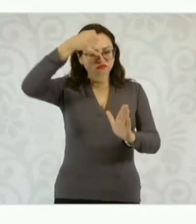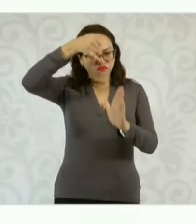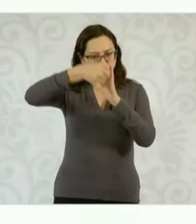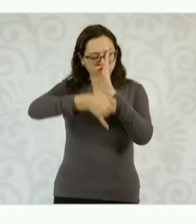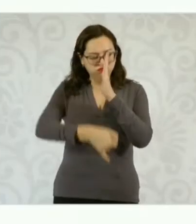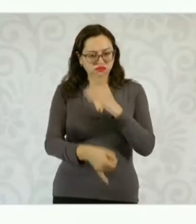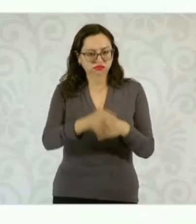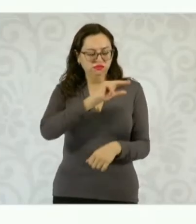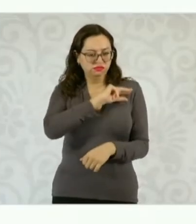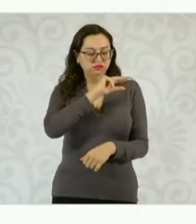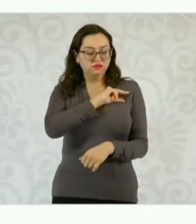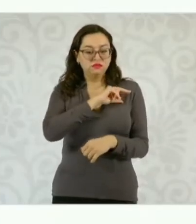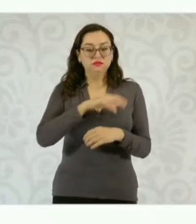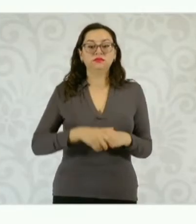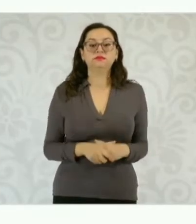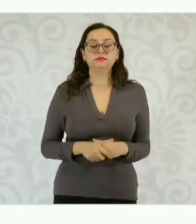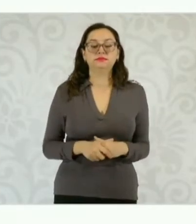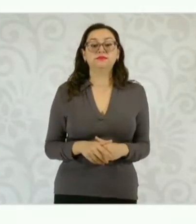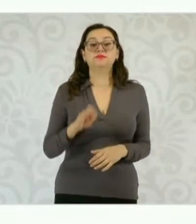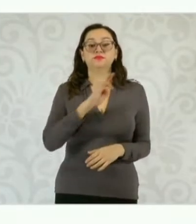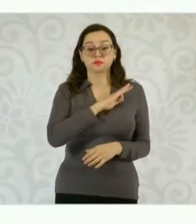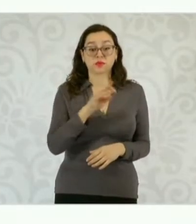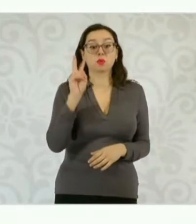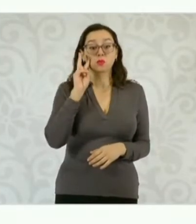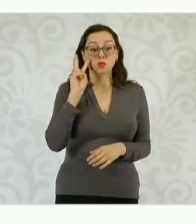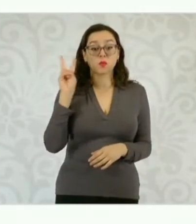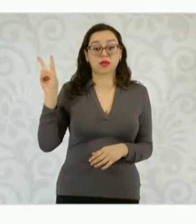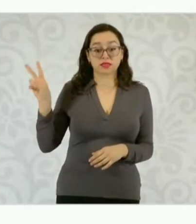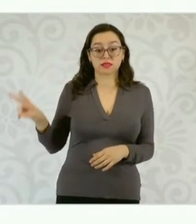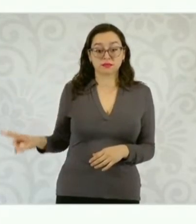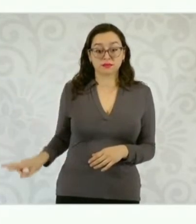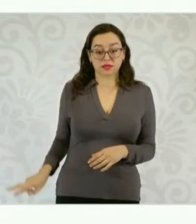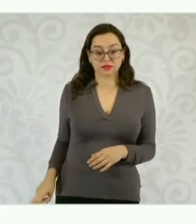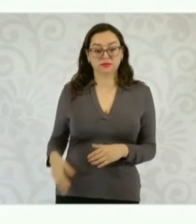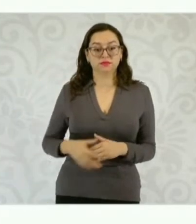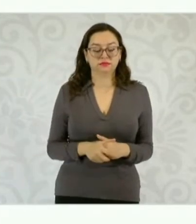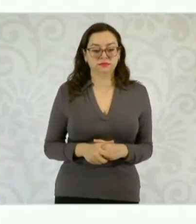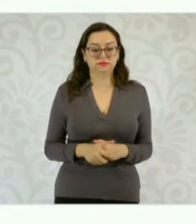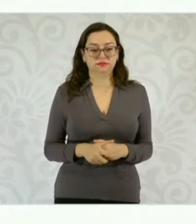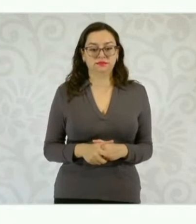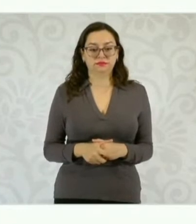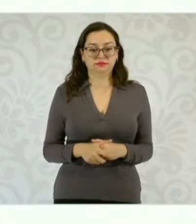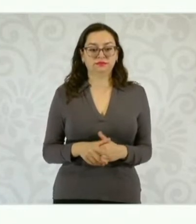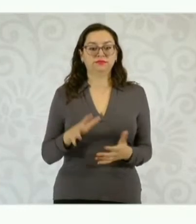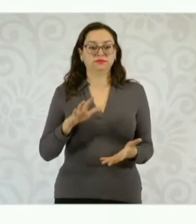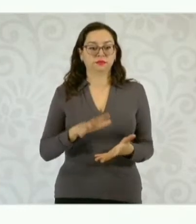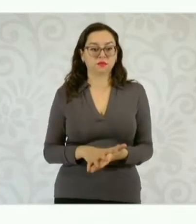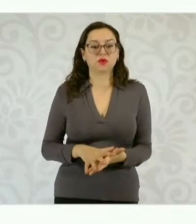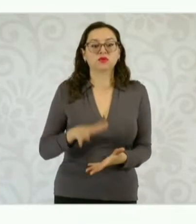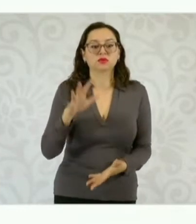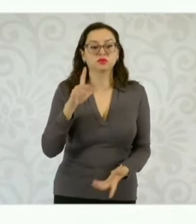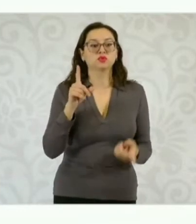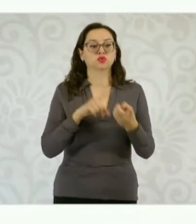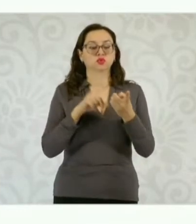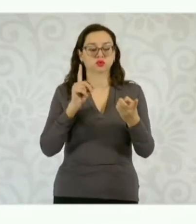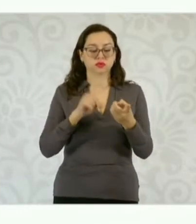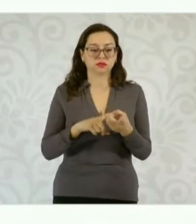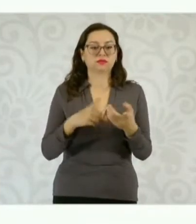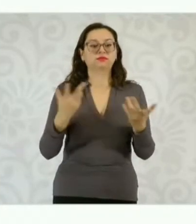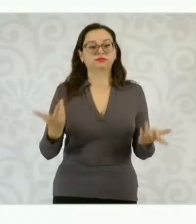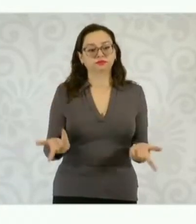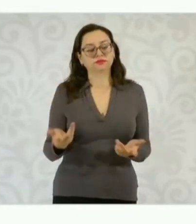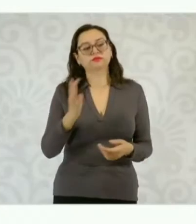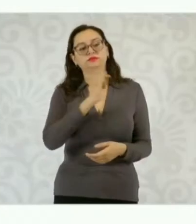seleccionados para esta especialidad. Del lado izquierdo pueden ver la distribución de las especialidades, donde se concentran en mayor número las de medicina